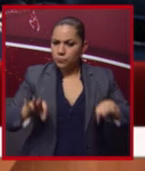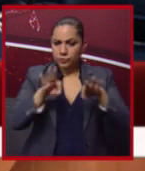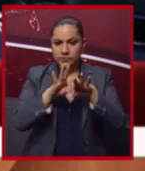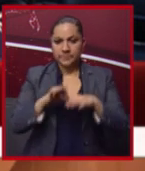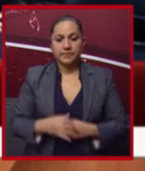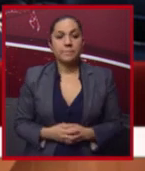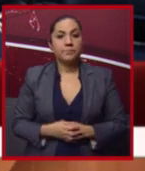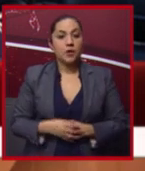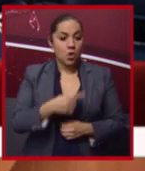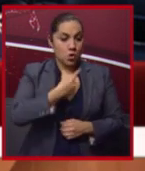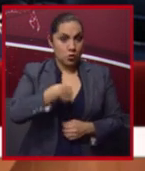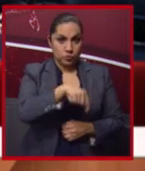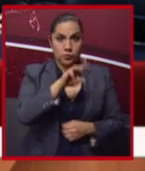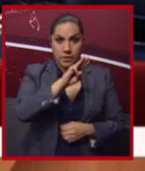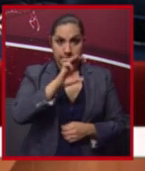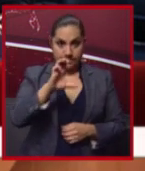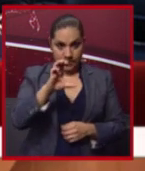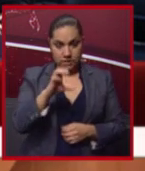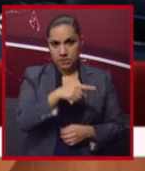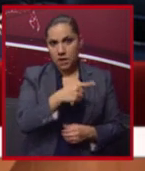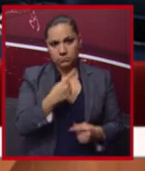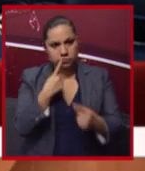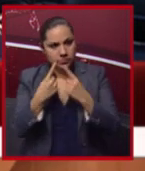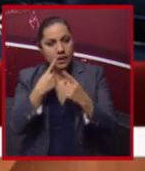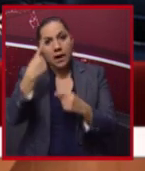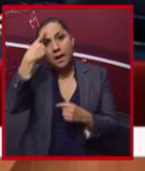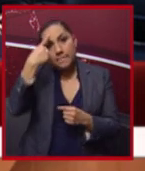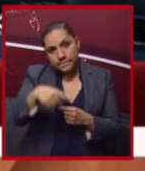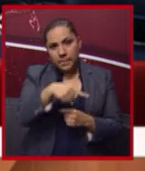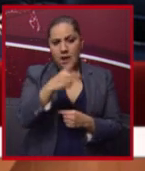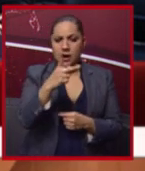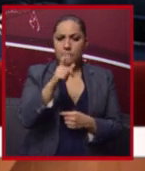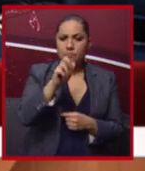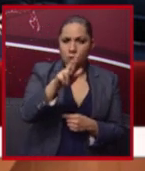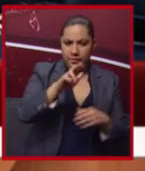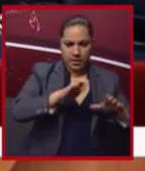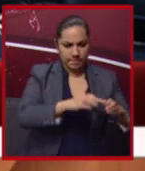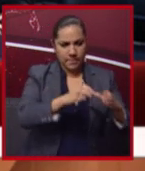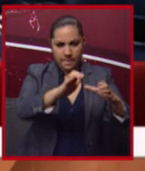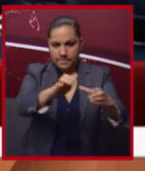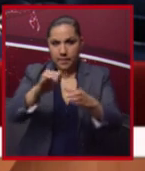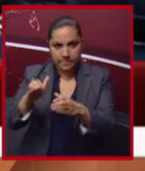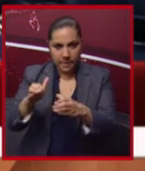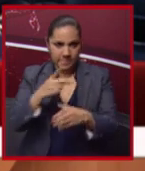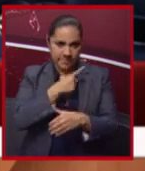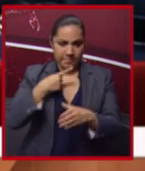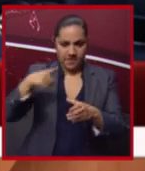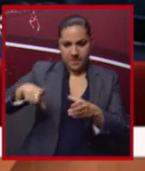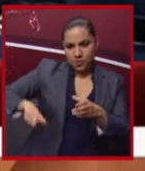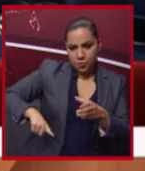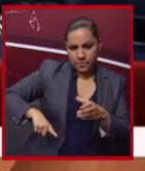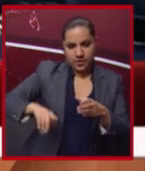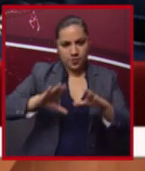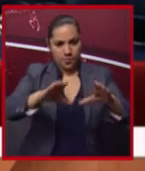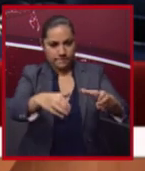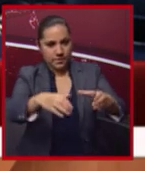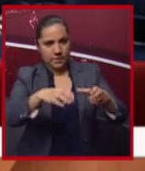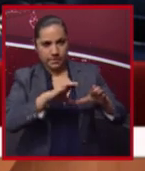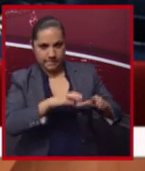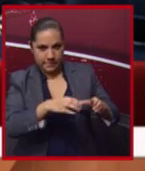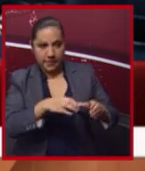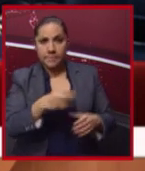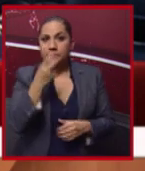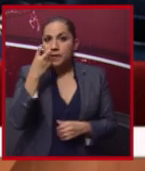de poderes, lo hacemos en sentido estricto,